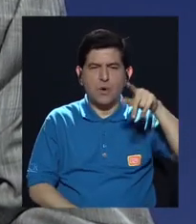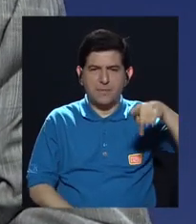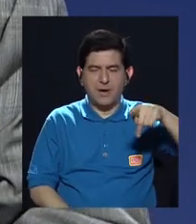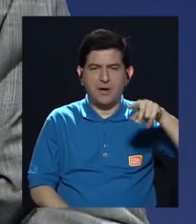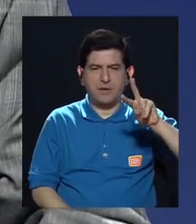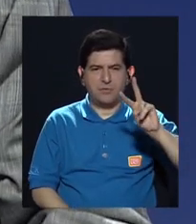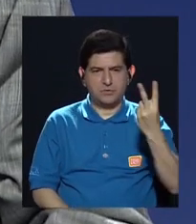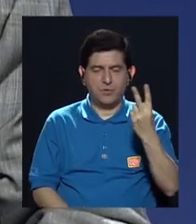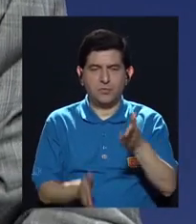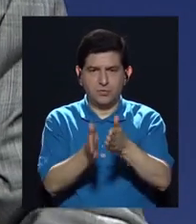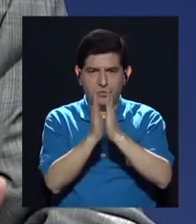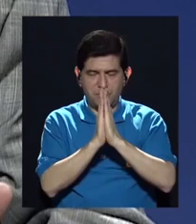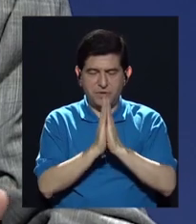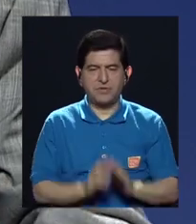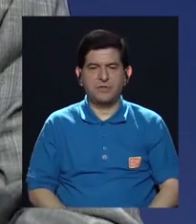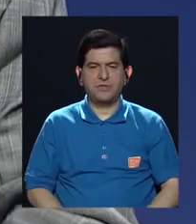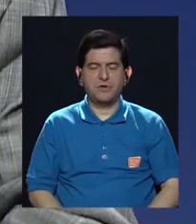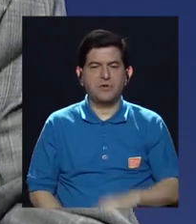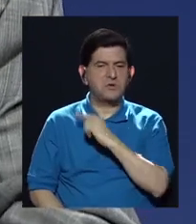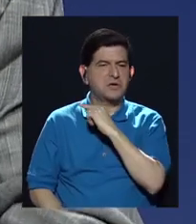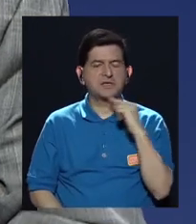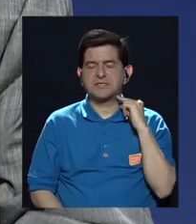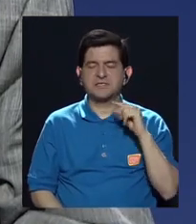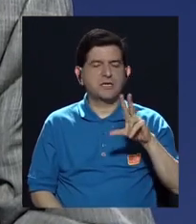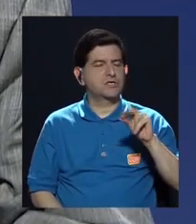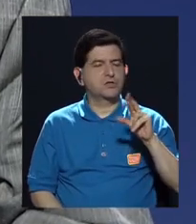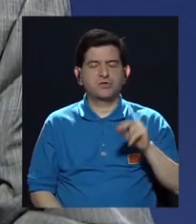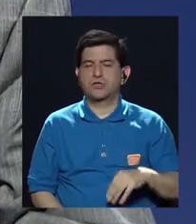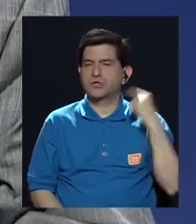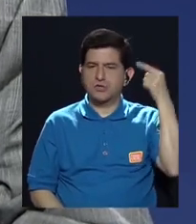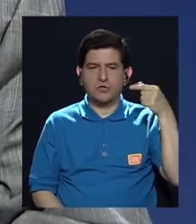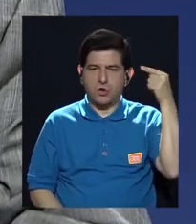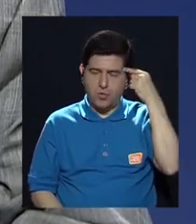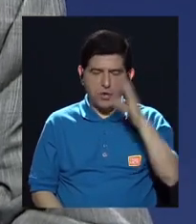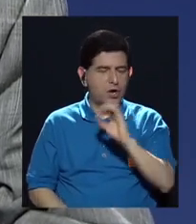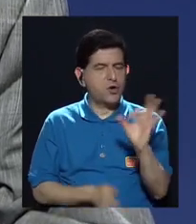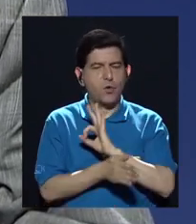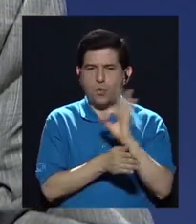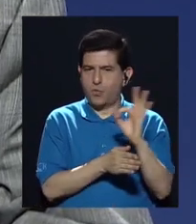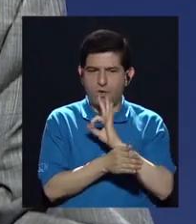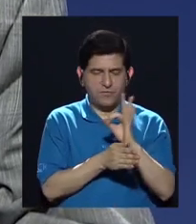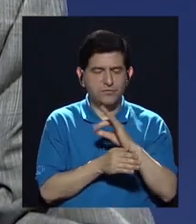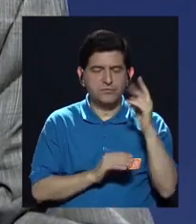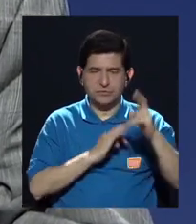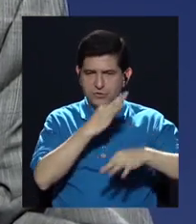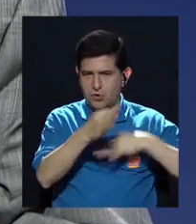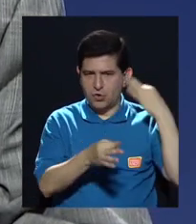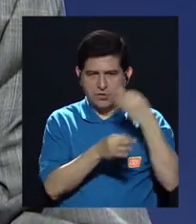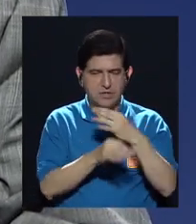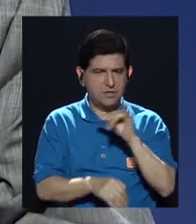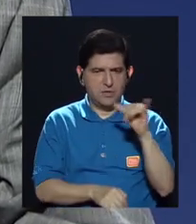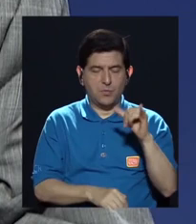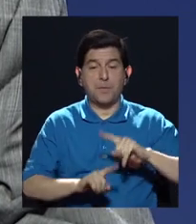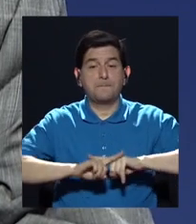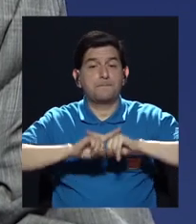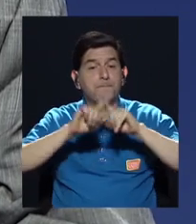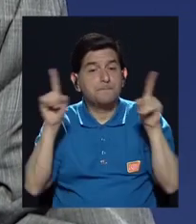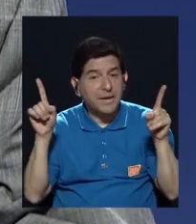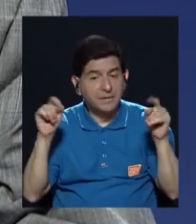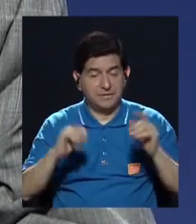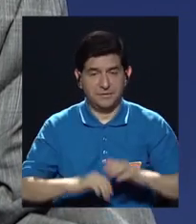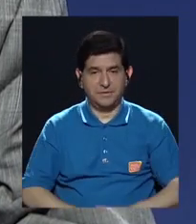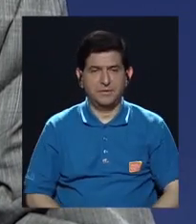II pidió que sus sacerdotes no estuvieran en los gobiernos ni en funciones de ese rango.